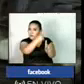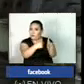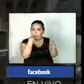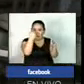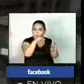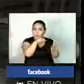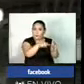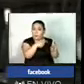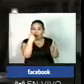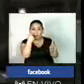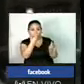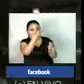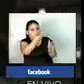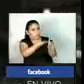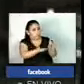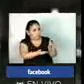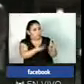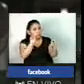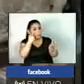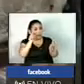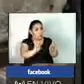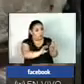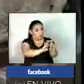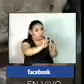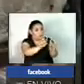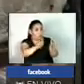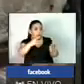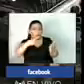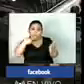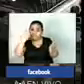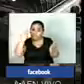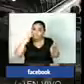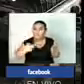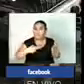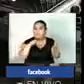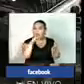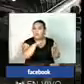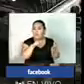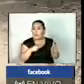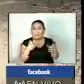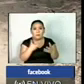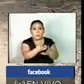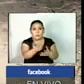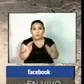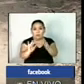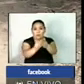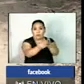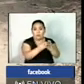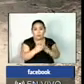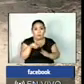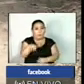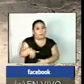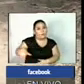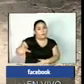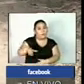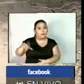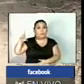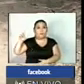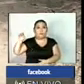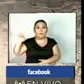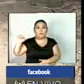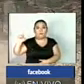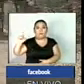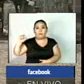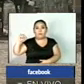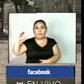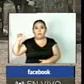convertido en el ejemplo claro de la realidad que están atravesando decenas de habitantes de la lotificación Las Delicias